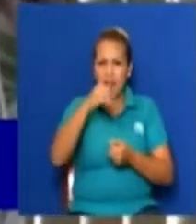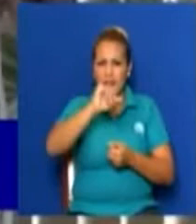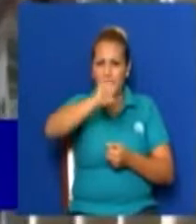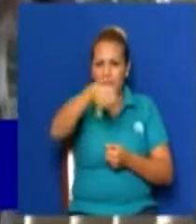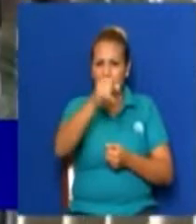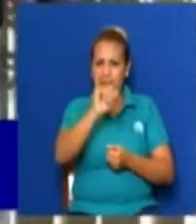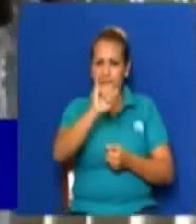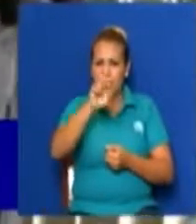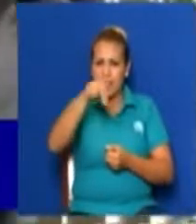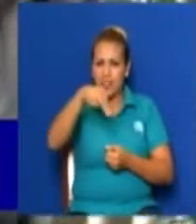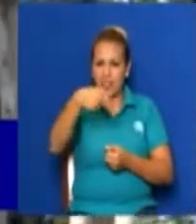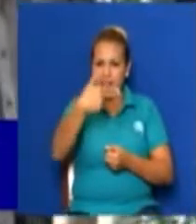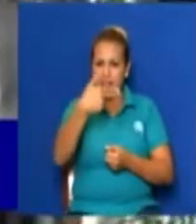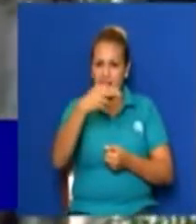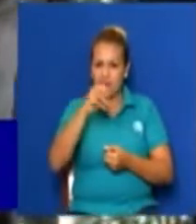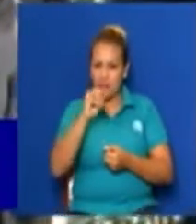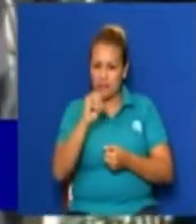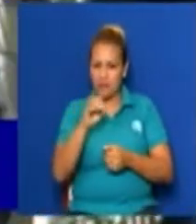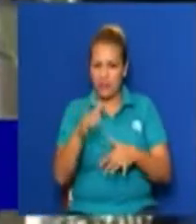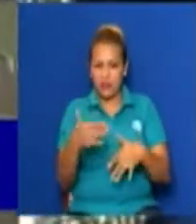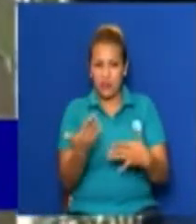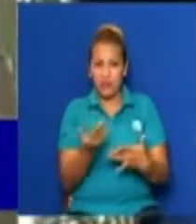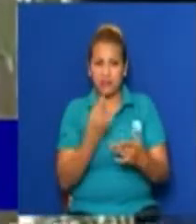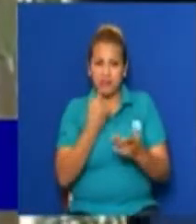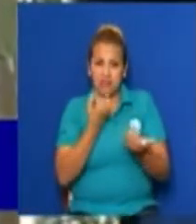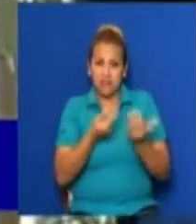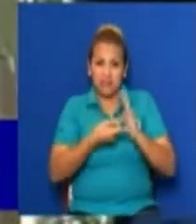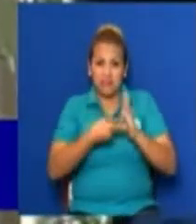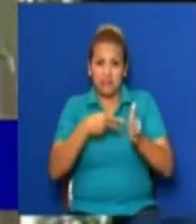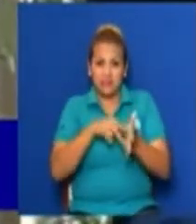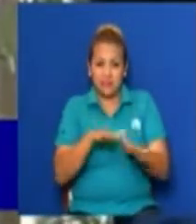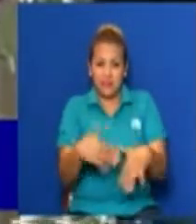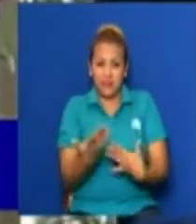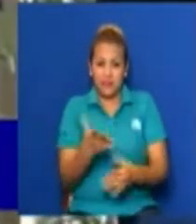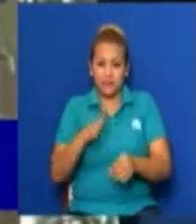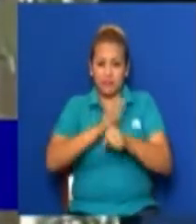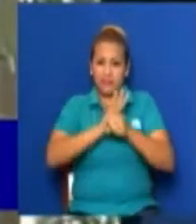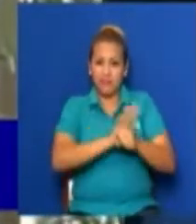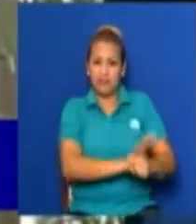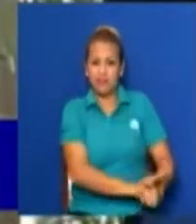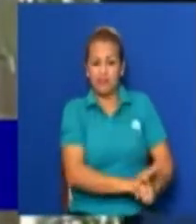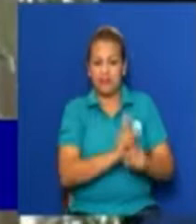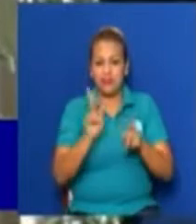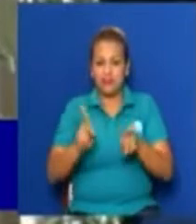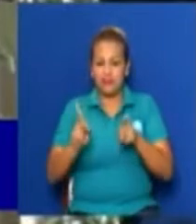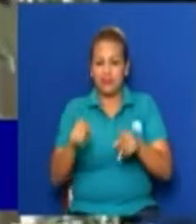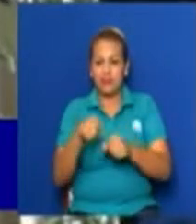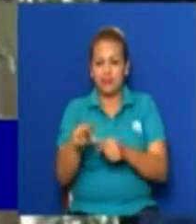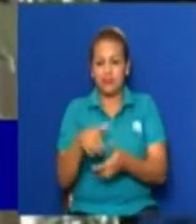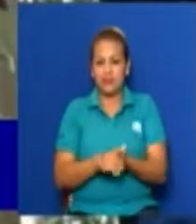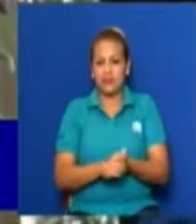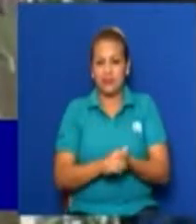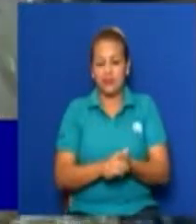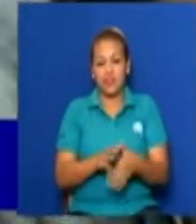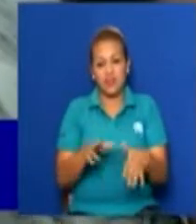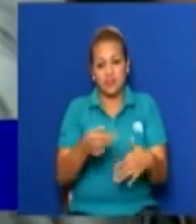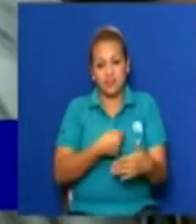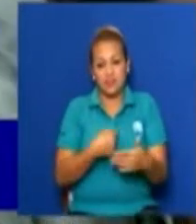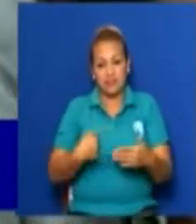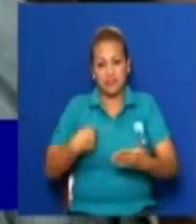discriminativo. Y entonces la muchachita secretaria que llega del sector rural a hacer gran esfuerzo